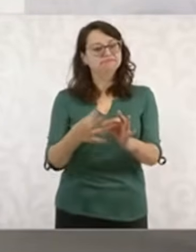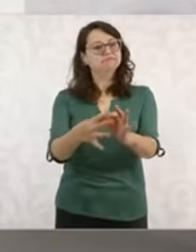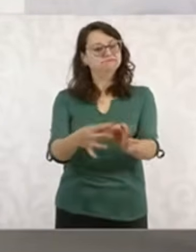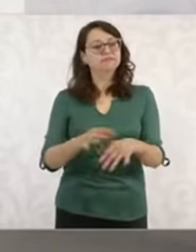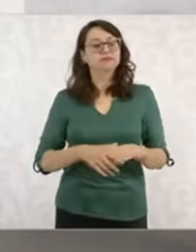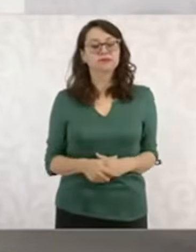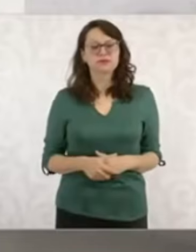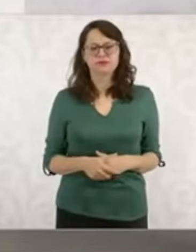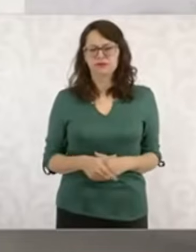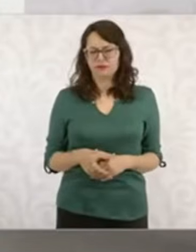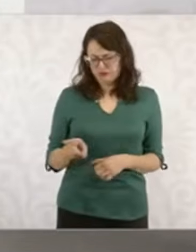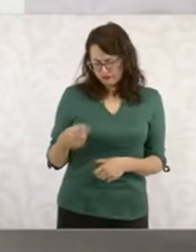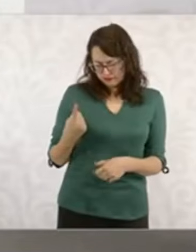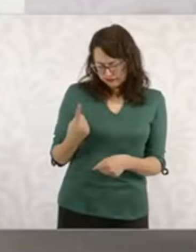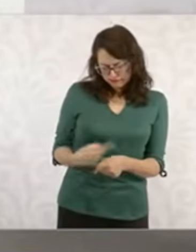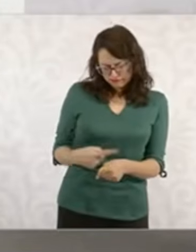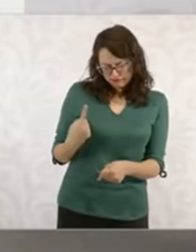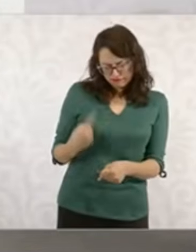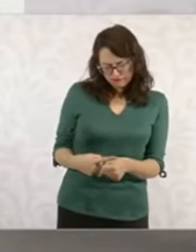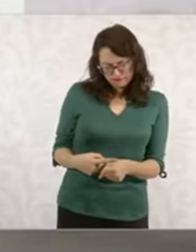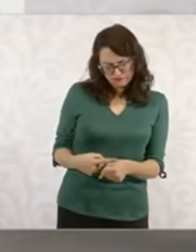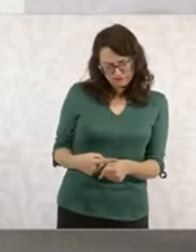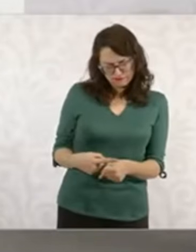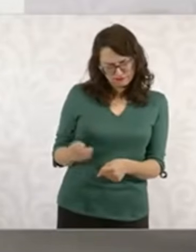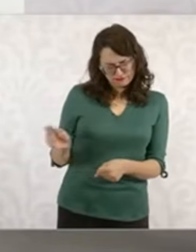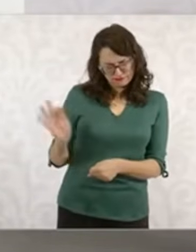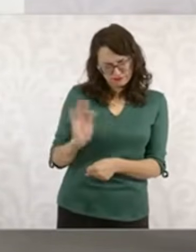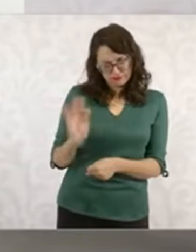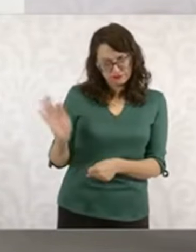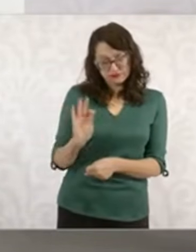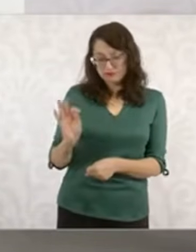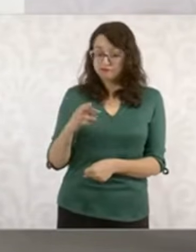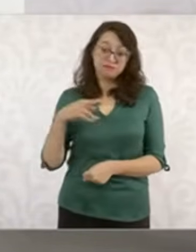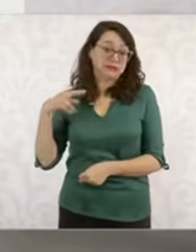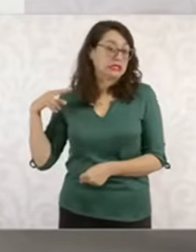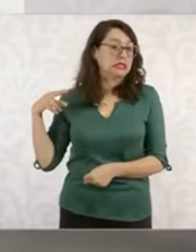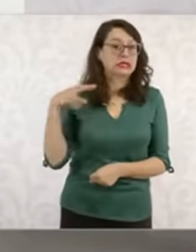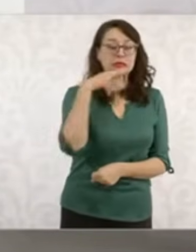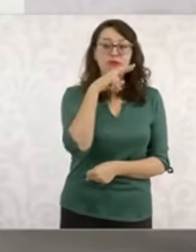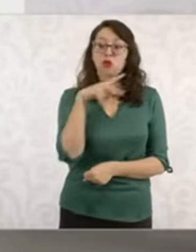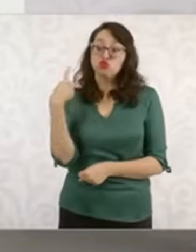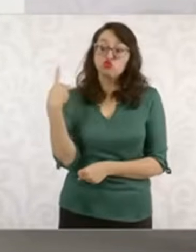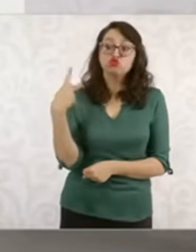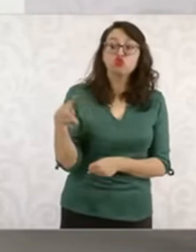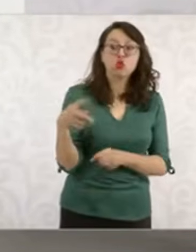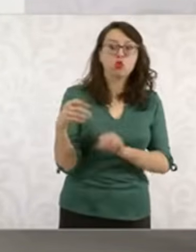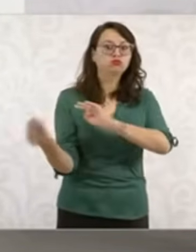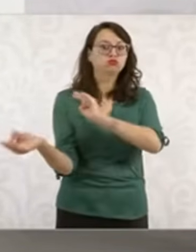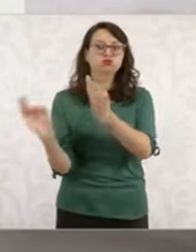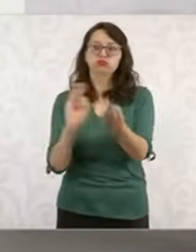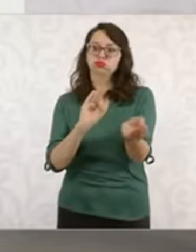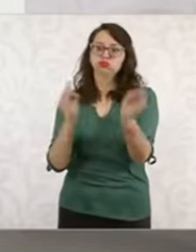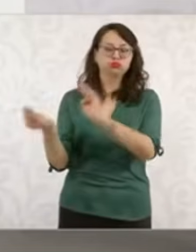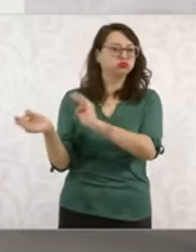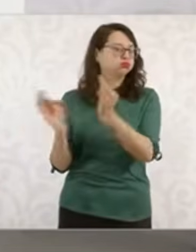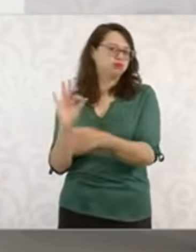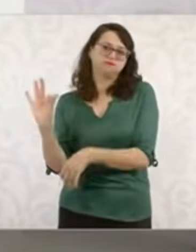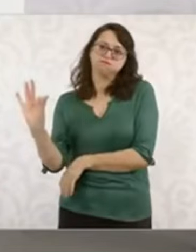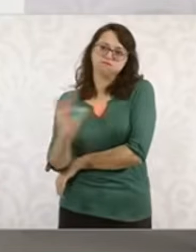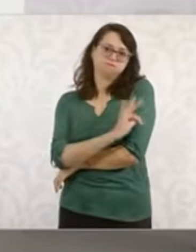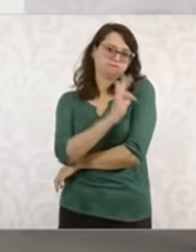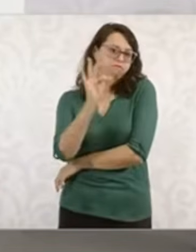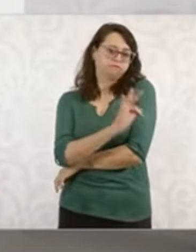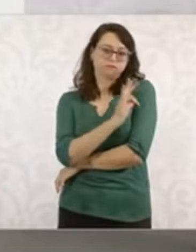un caso sospechoso, activamos de inmediato un cerco vacunal ¿Qué quiere decir esto? Inmunizamos, se vacuna